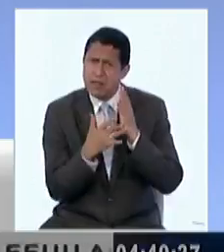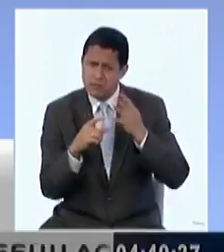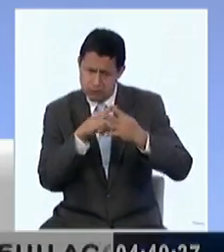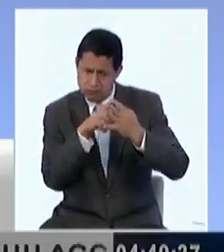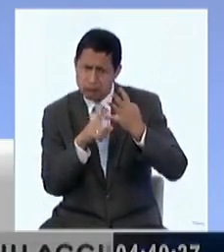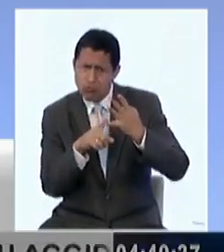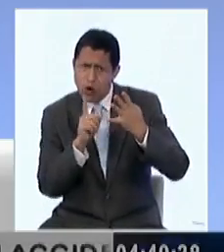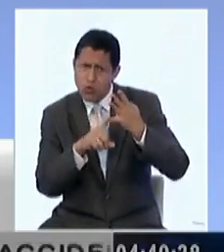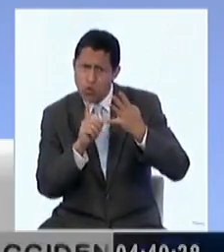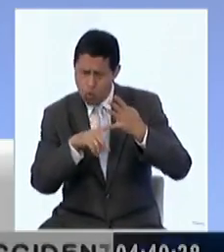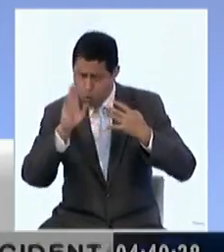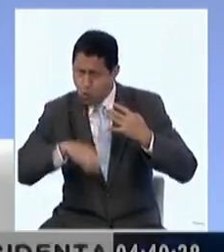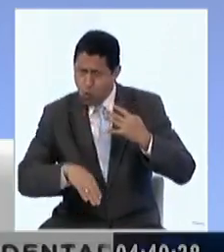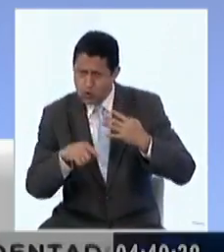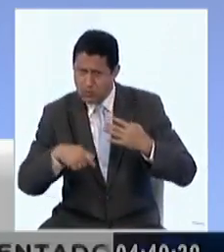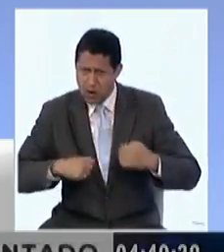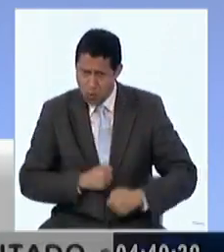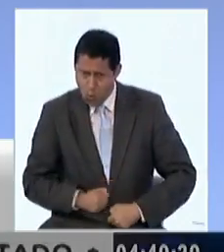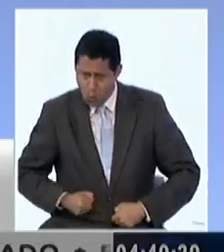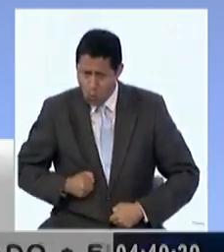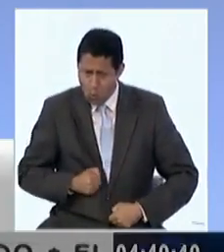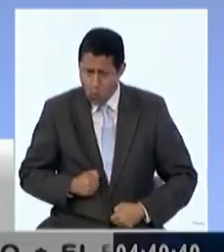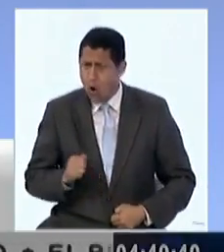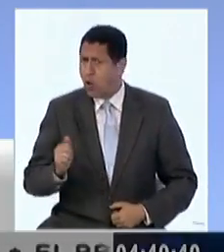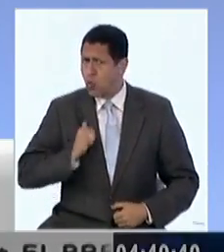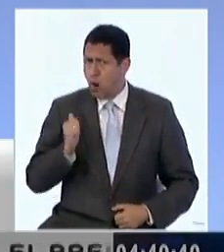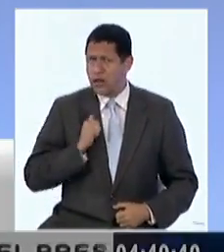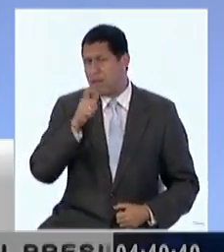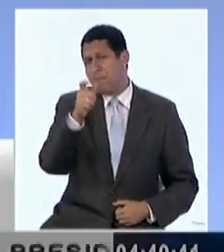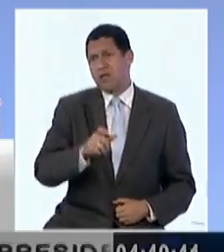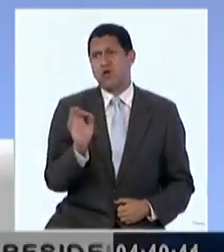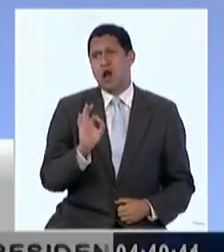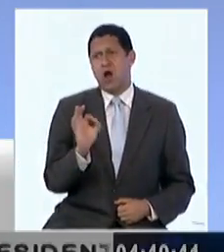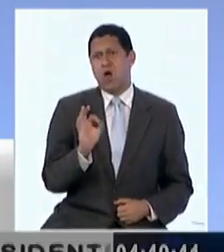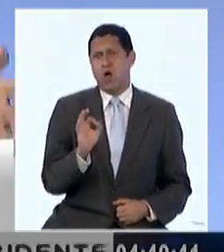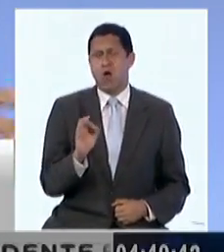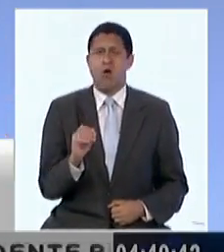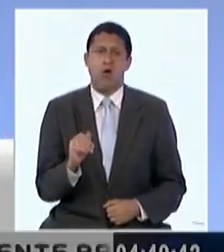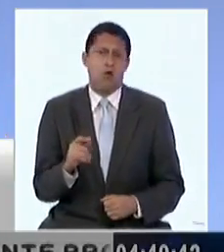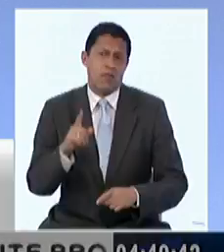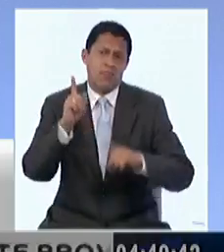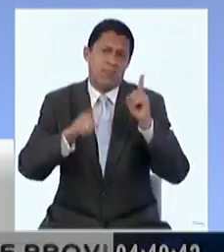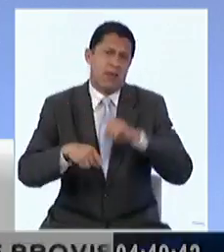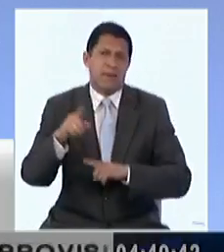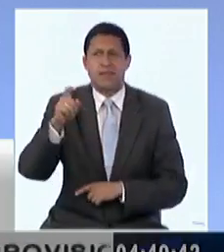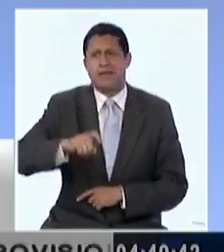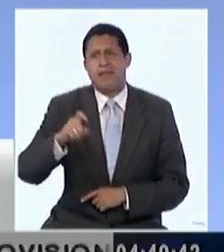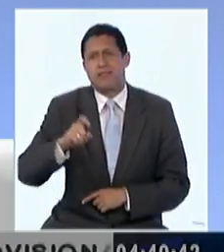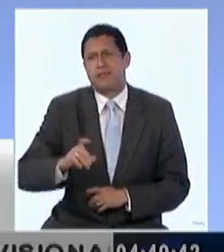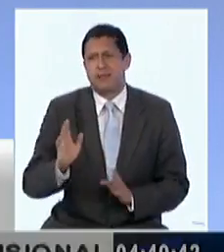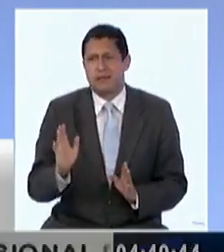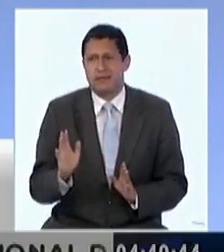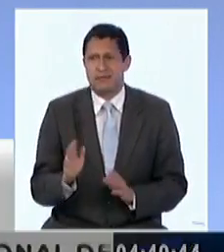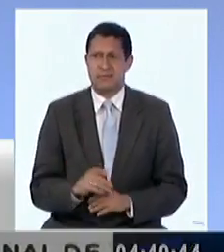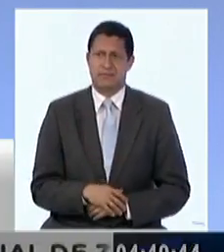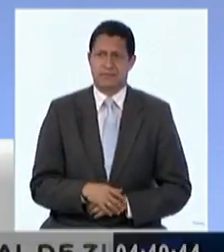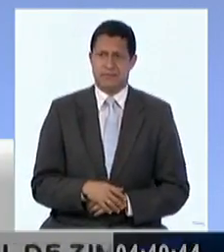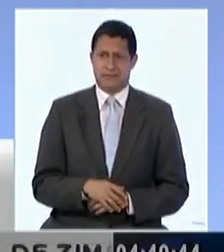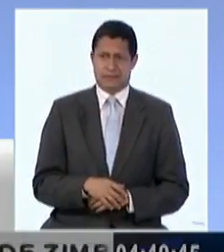Váser es recomendada para todos los pacientes, ¿es la más recomendada o depende de las necesidades del que asiste a la